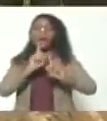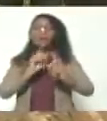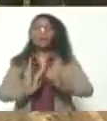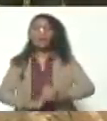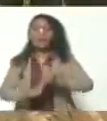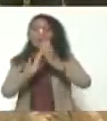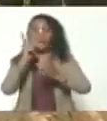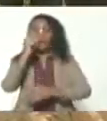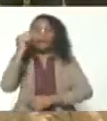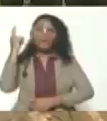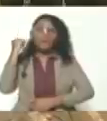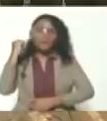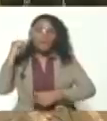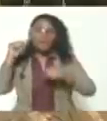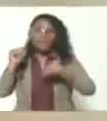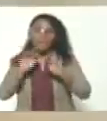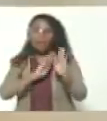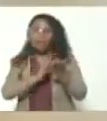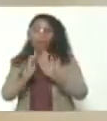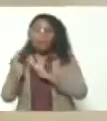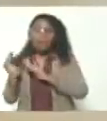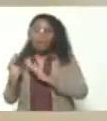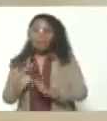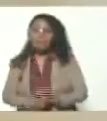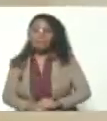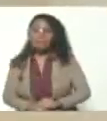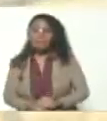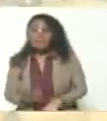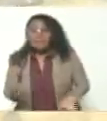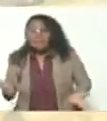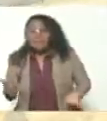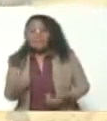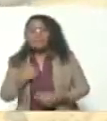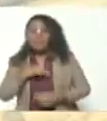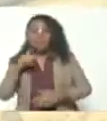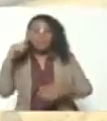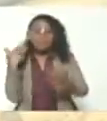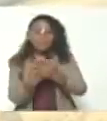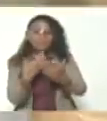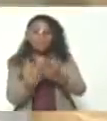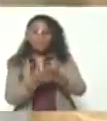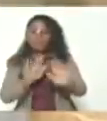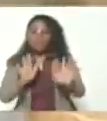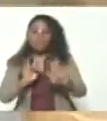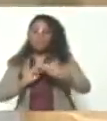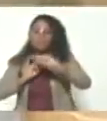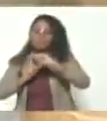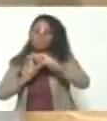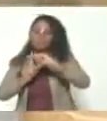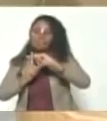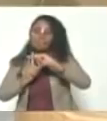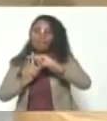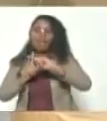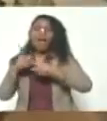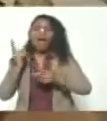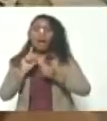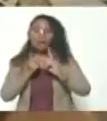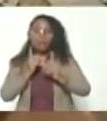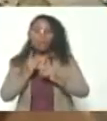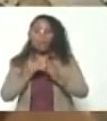lideresas de esta comunidad y hemos corroborado que ha habido